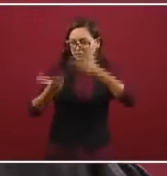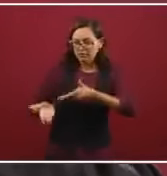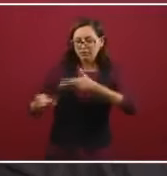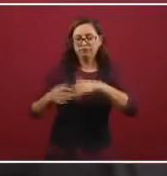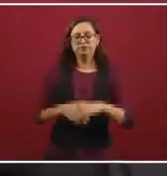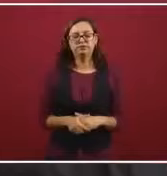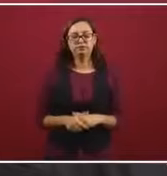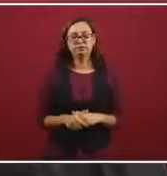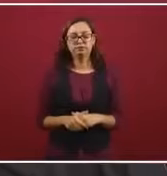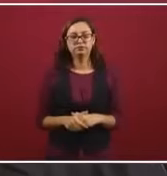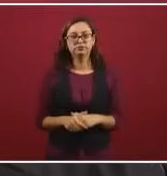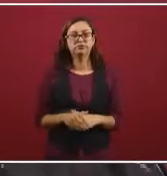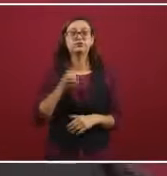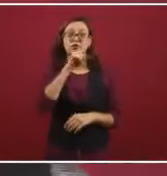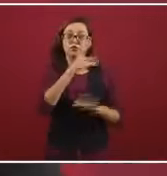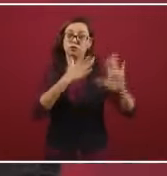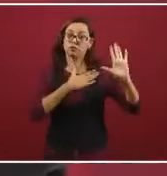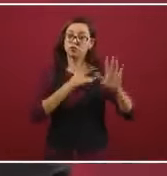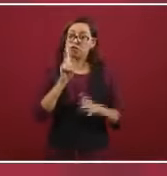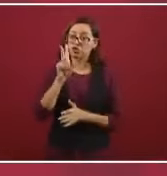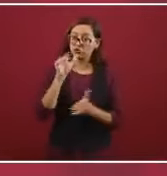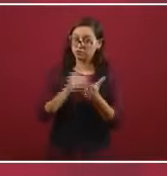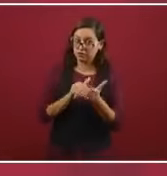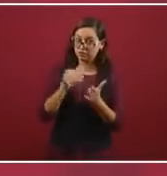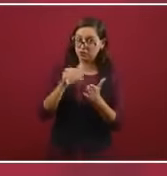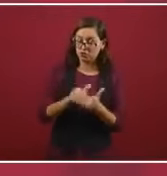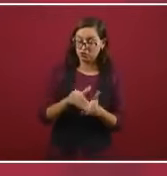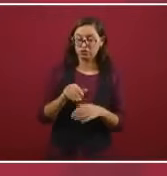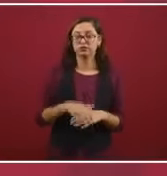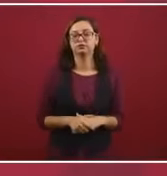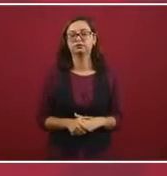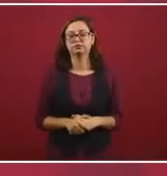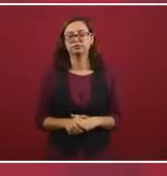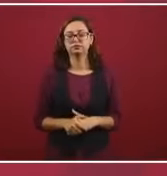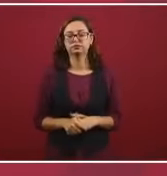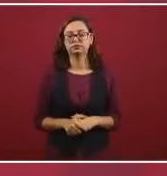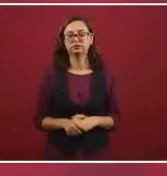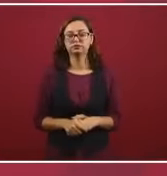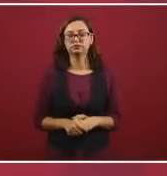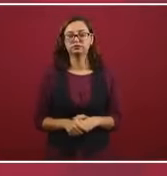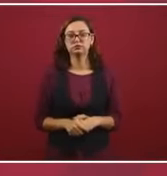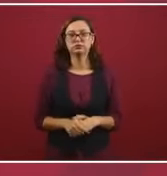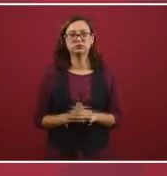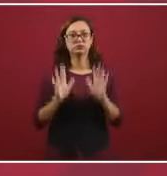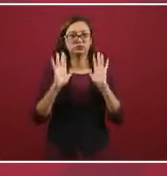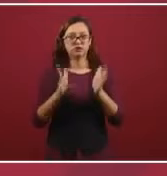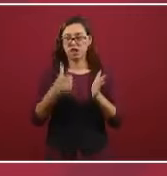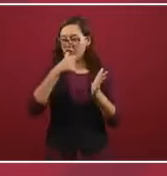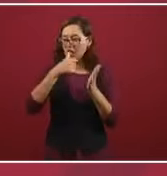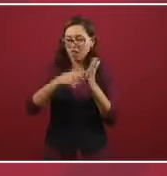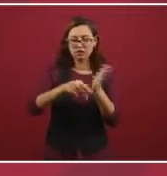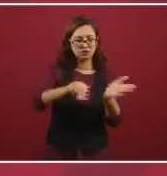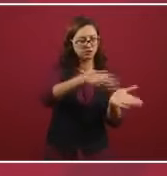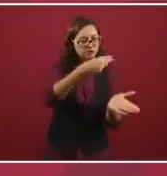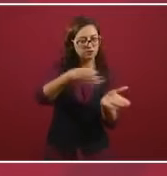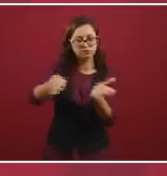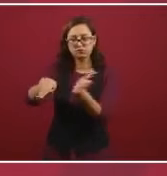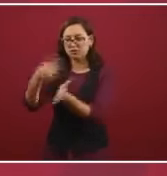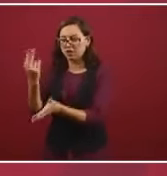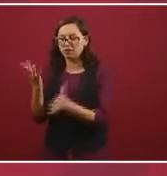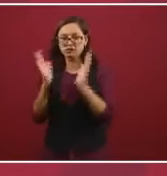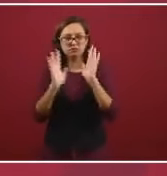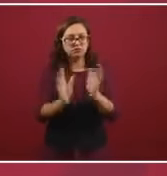se comprometieron a 2,000 millones de dólares. No, ya están firmadas las cartas de intención. Son